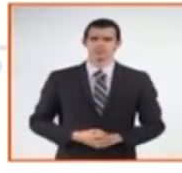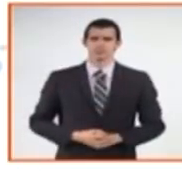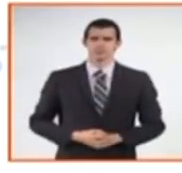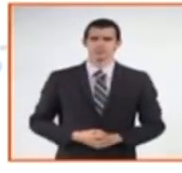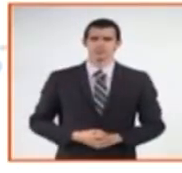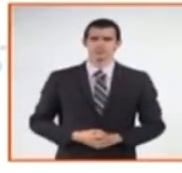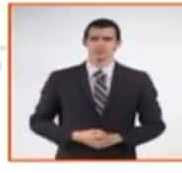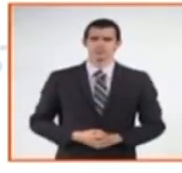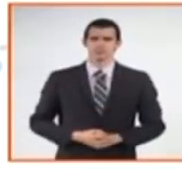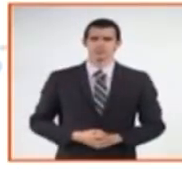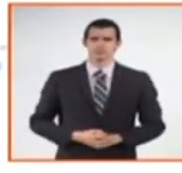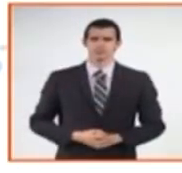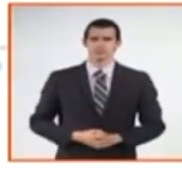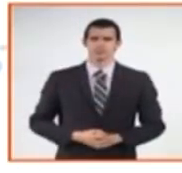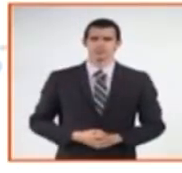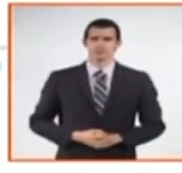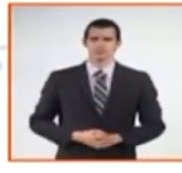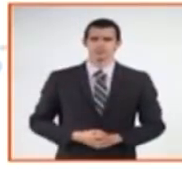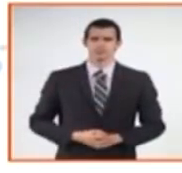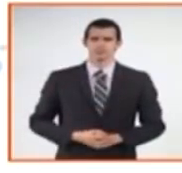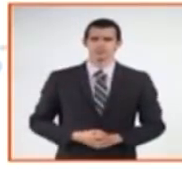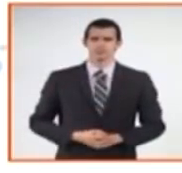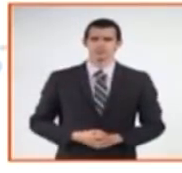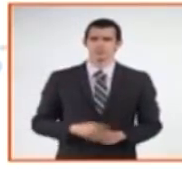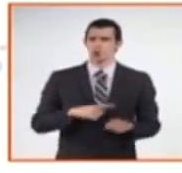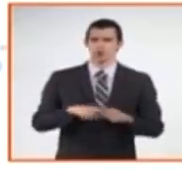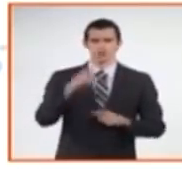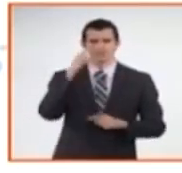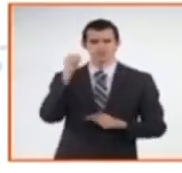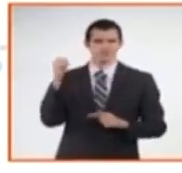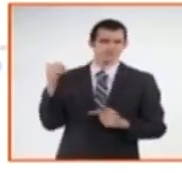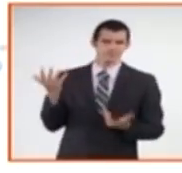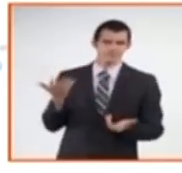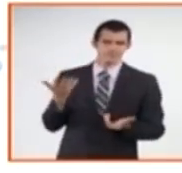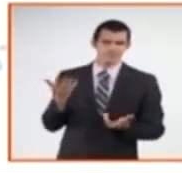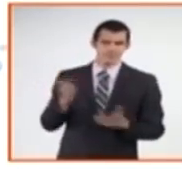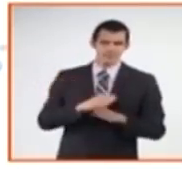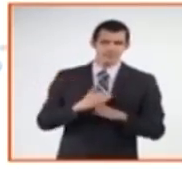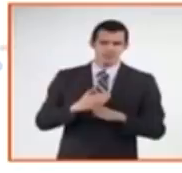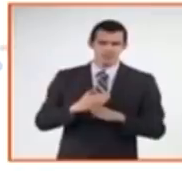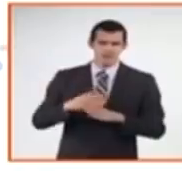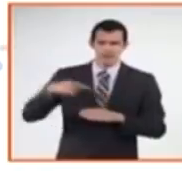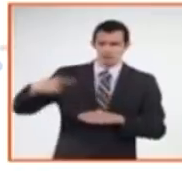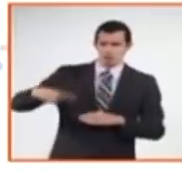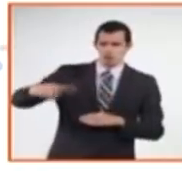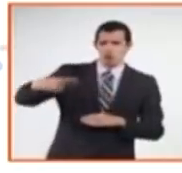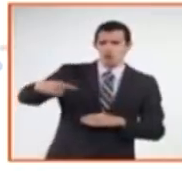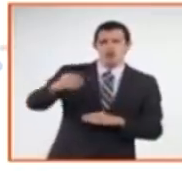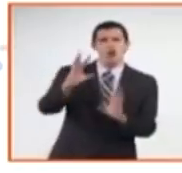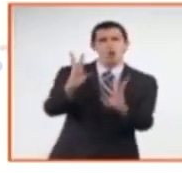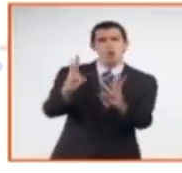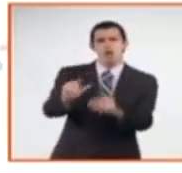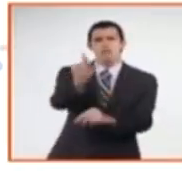el ritmo de vacunación diario que vean que están en primer lugar se mueve